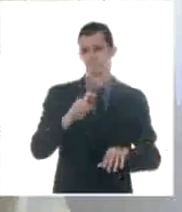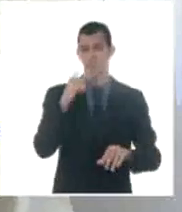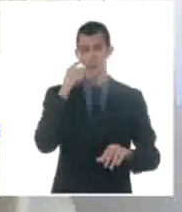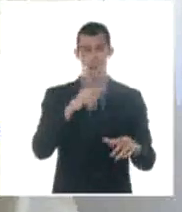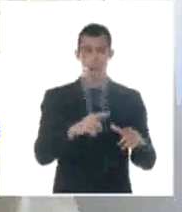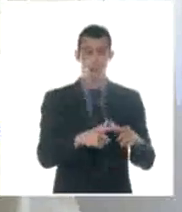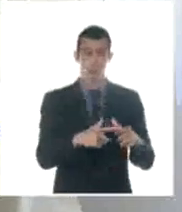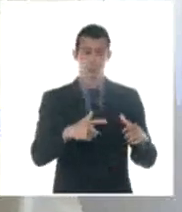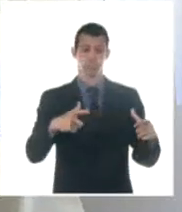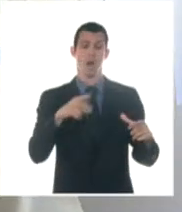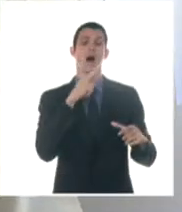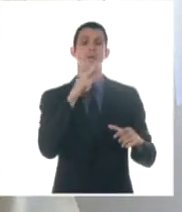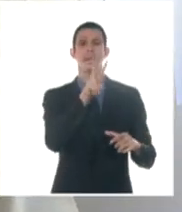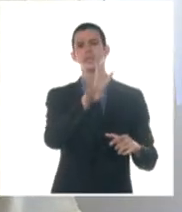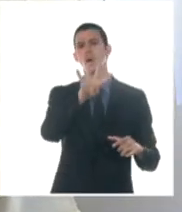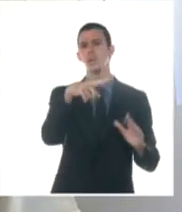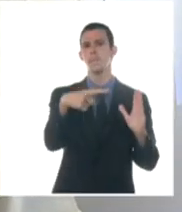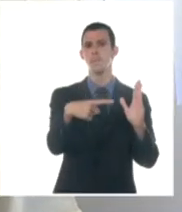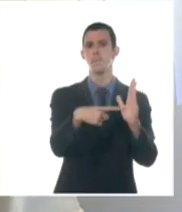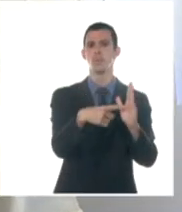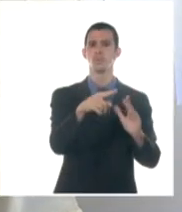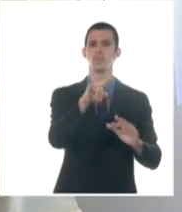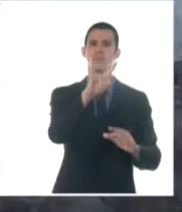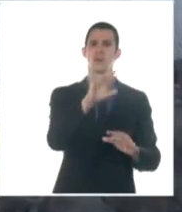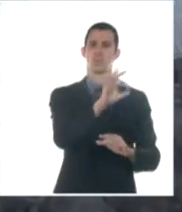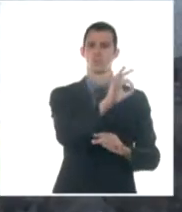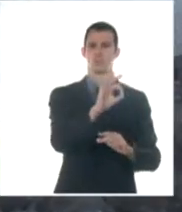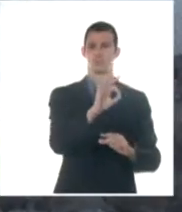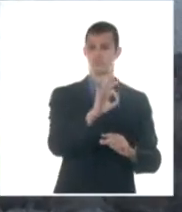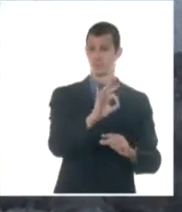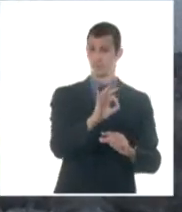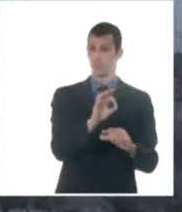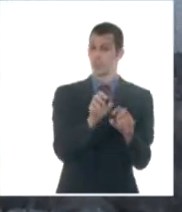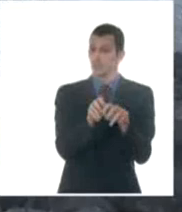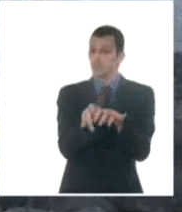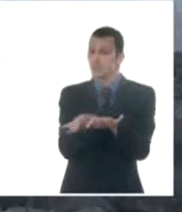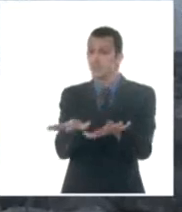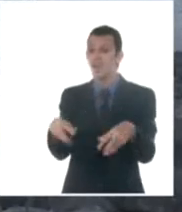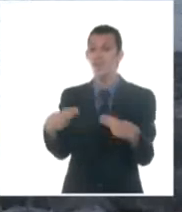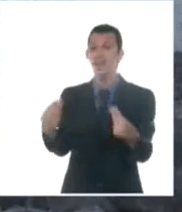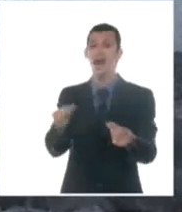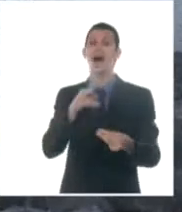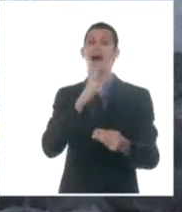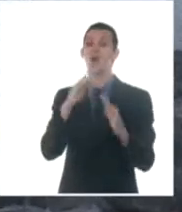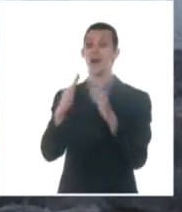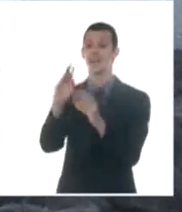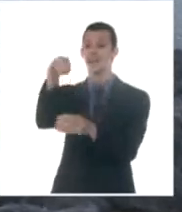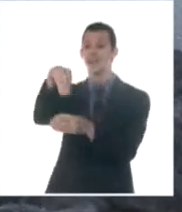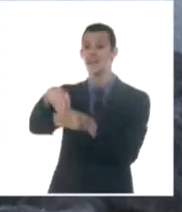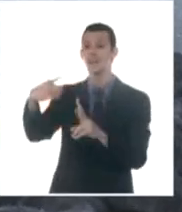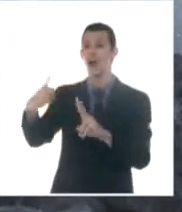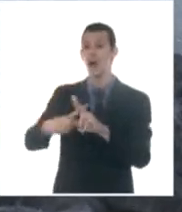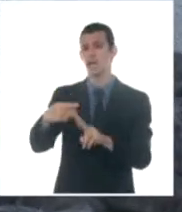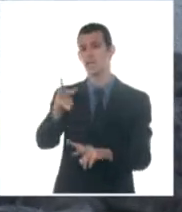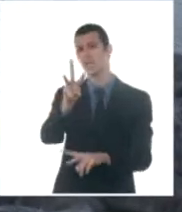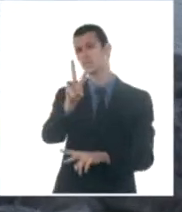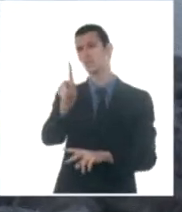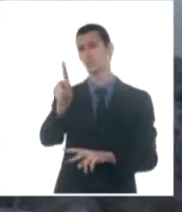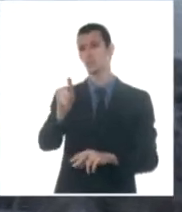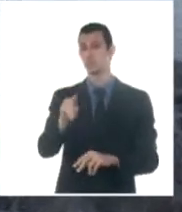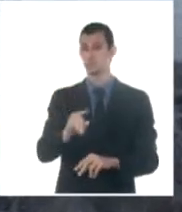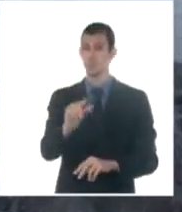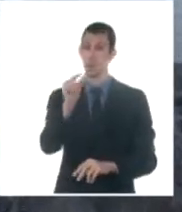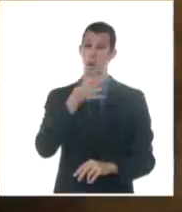como el de abasto a la población, que está a un 31,9%. Expertos y directivos coinciden en que el descenso de